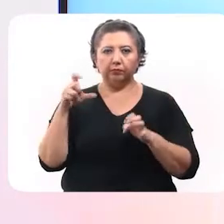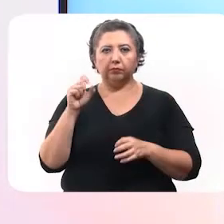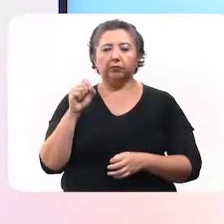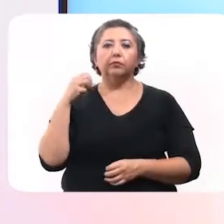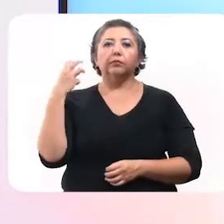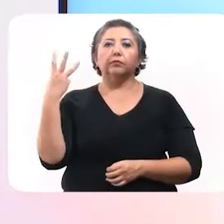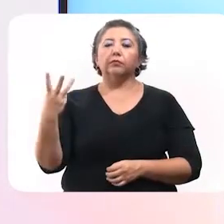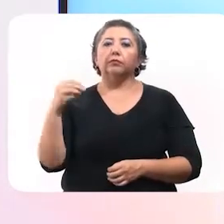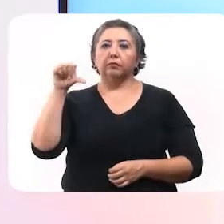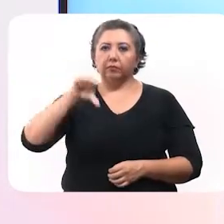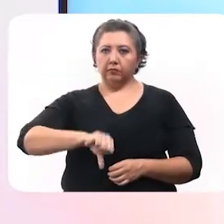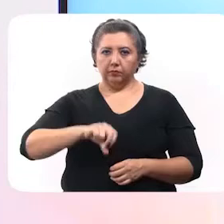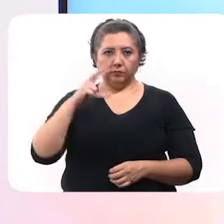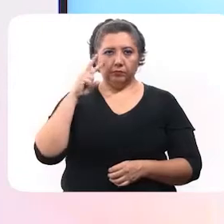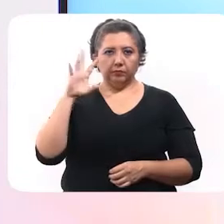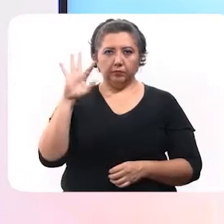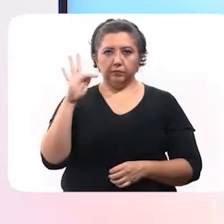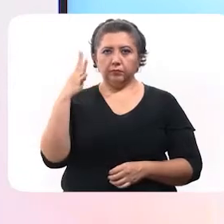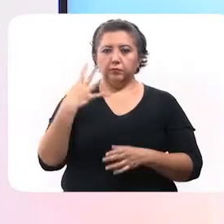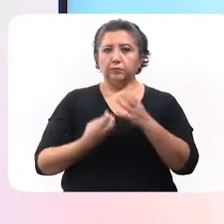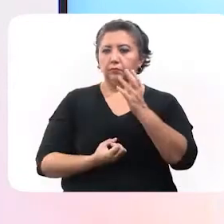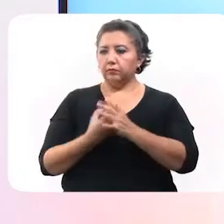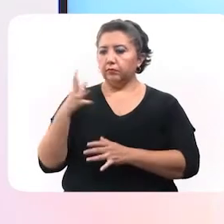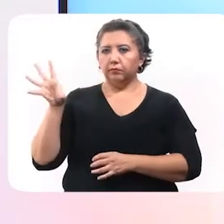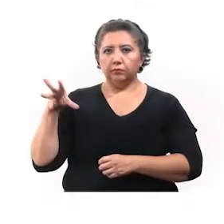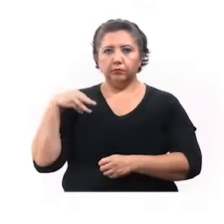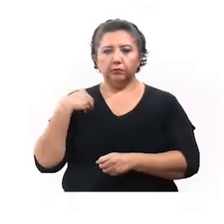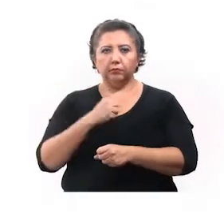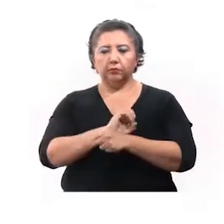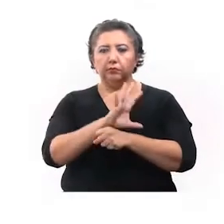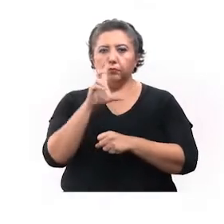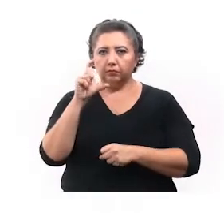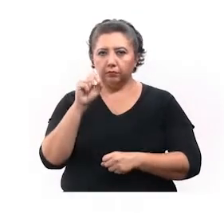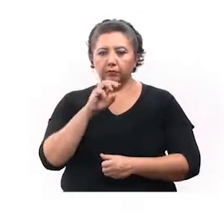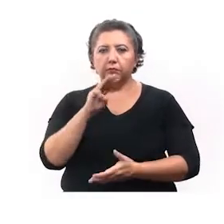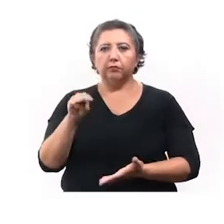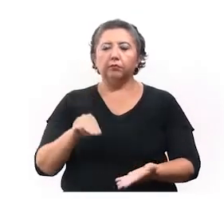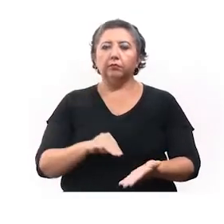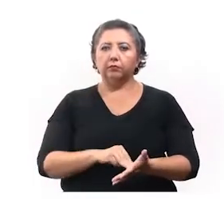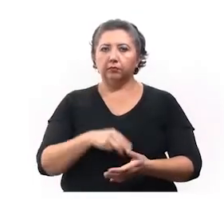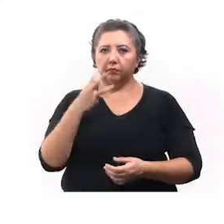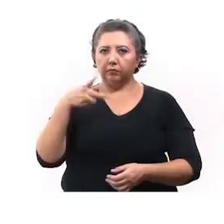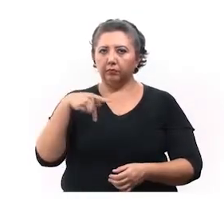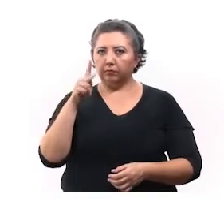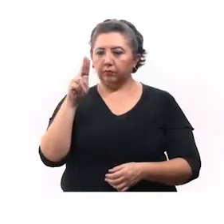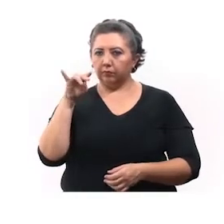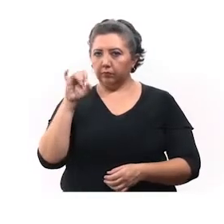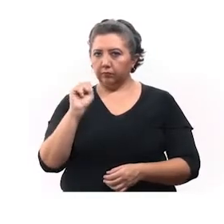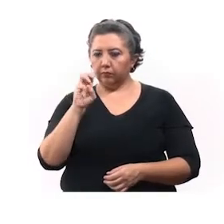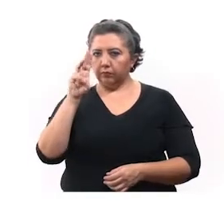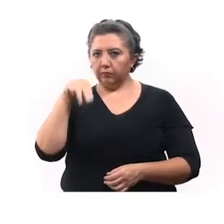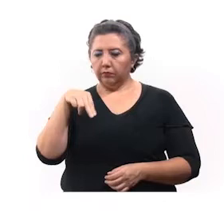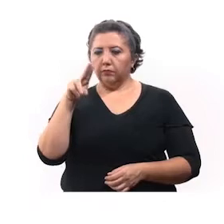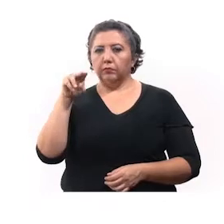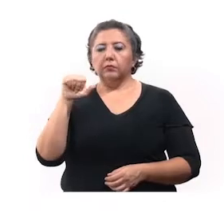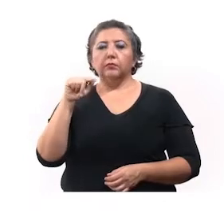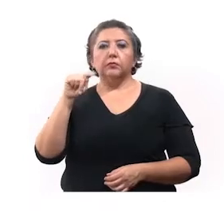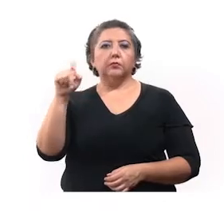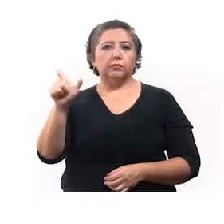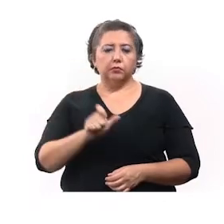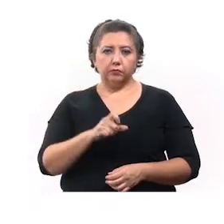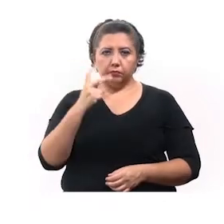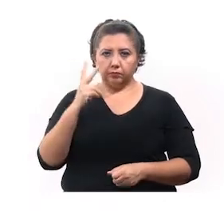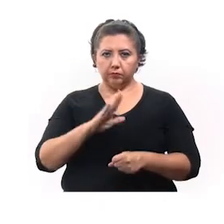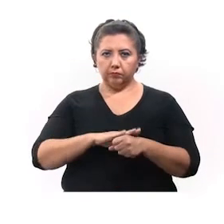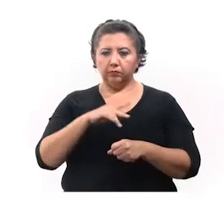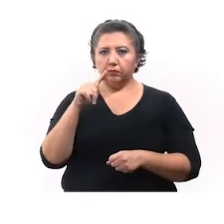76.823. Hoy se detectaron 44 nuevos contagios de coronavirus, 20 de ellos en Mérida, 3 en Canacín, Muna, Progreso y Tecash,